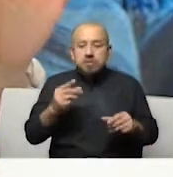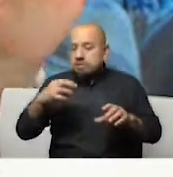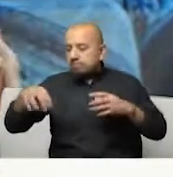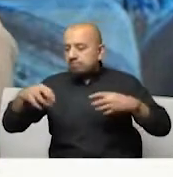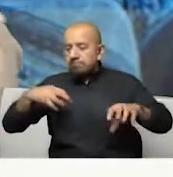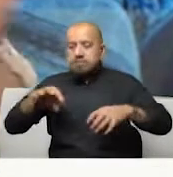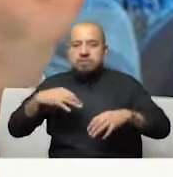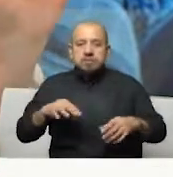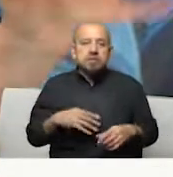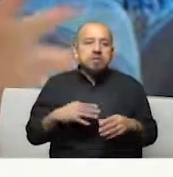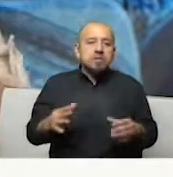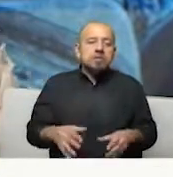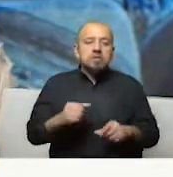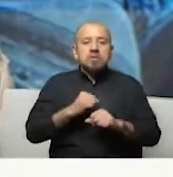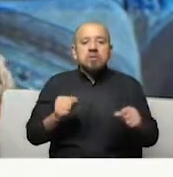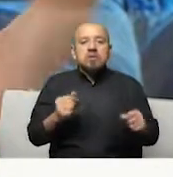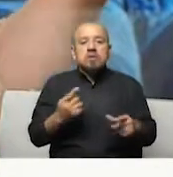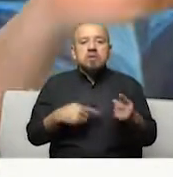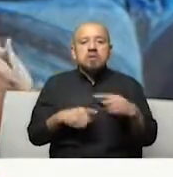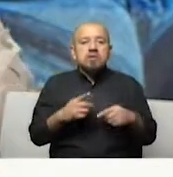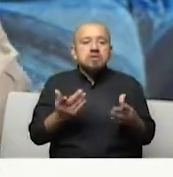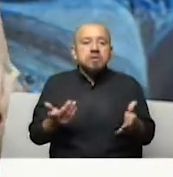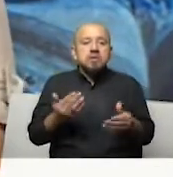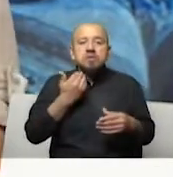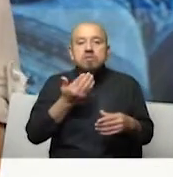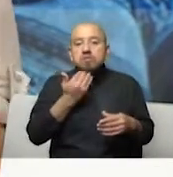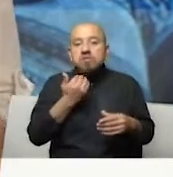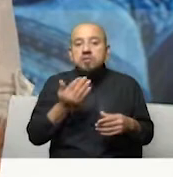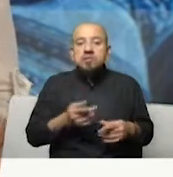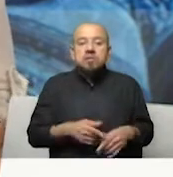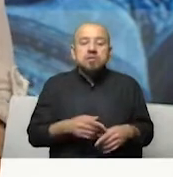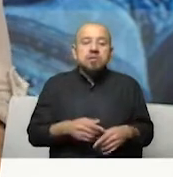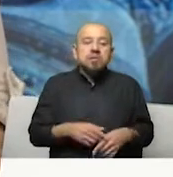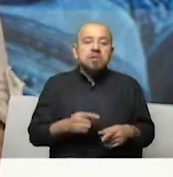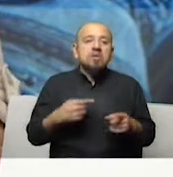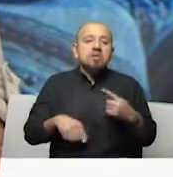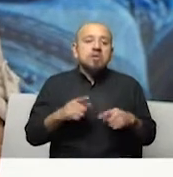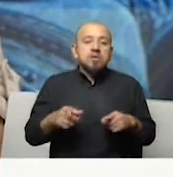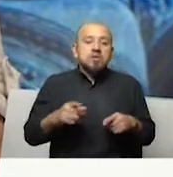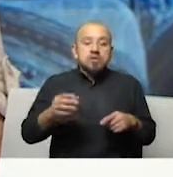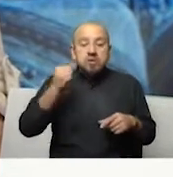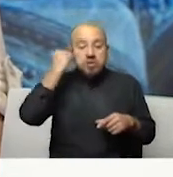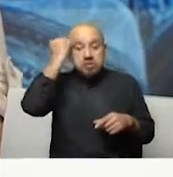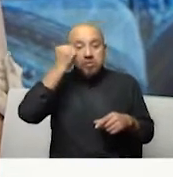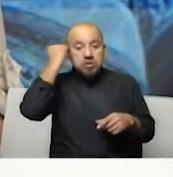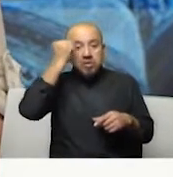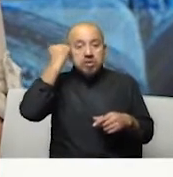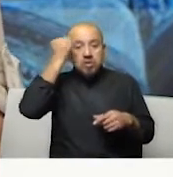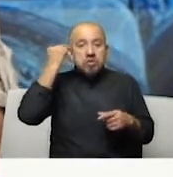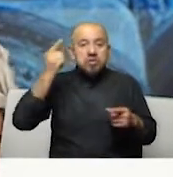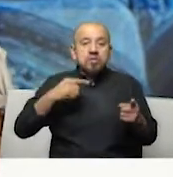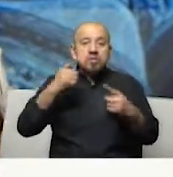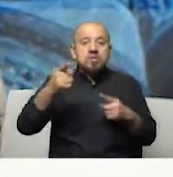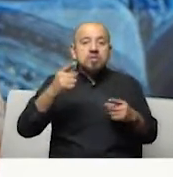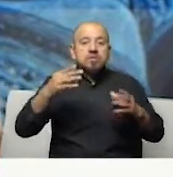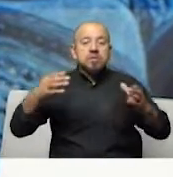sola no hay forma y entonces dijo no sé nada yo no puedo con esto Ya no puedo más y soñó que agarraba ese